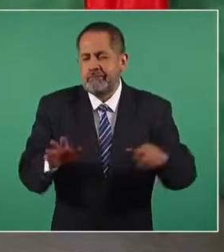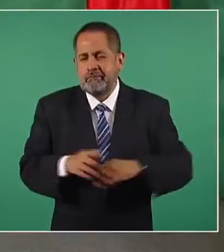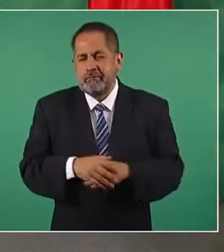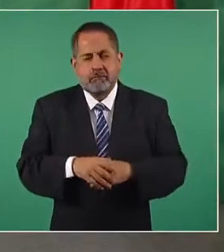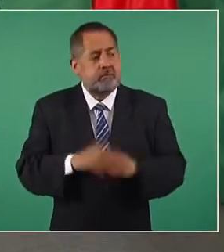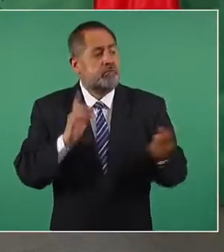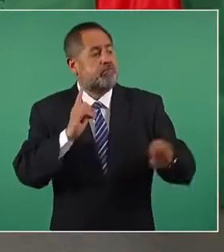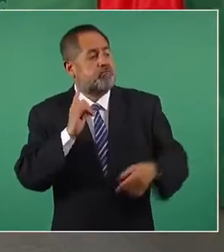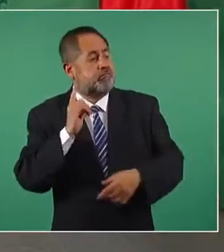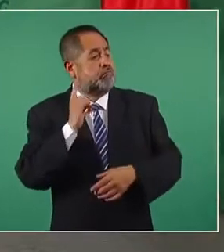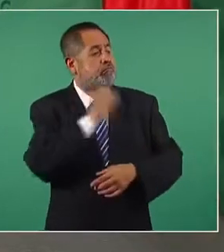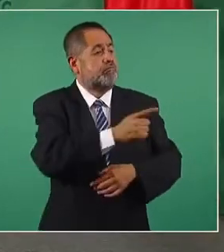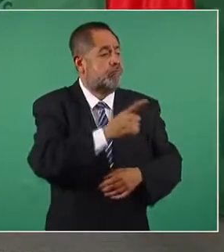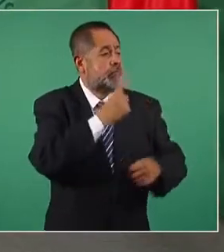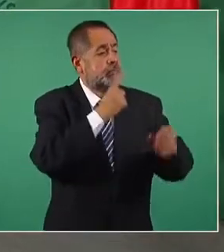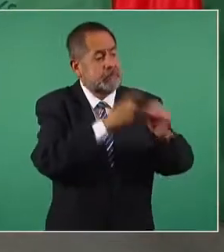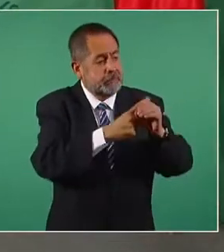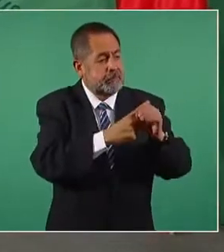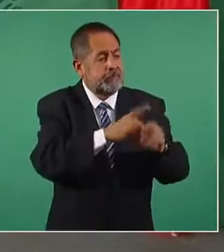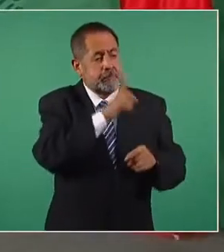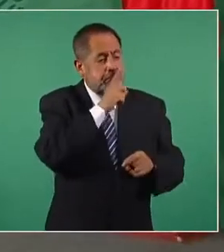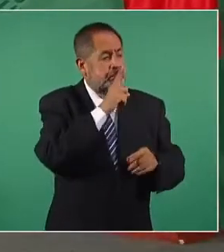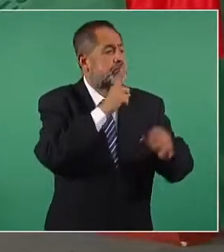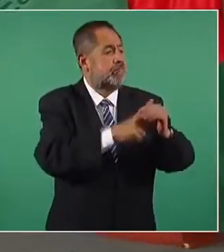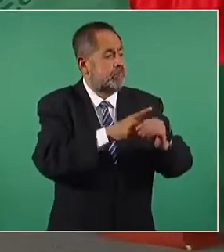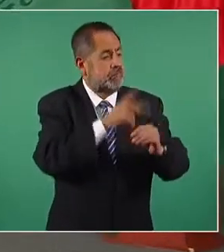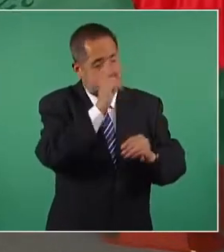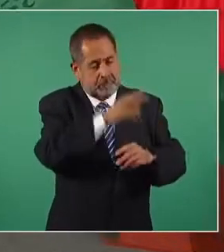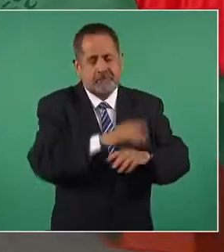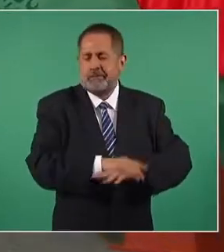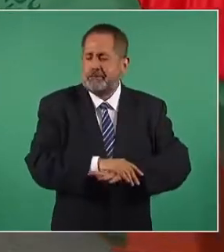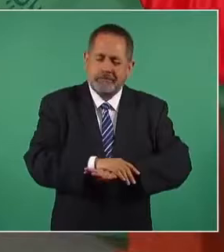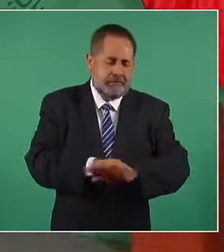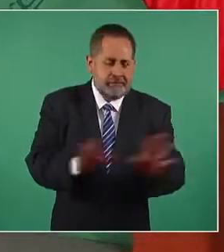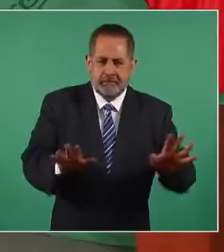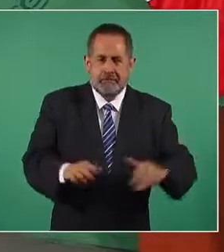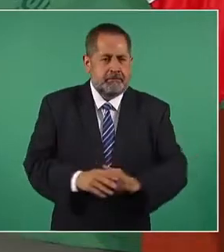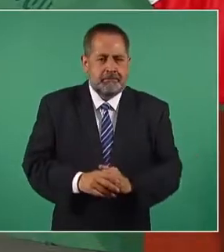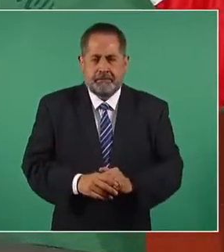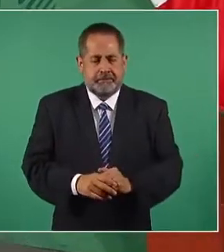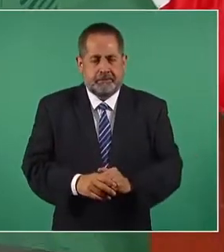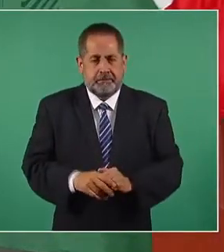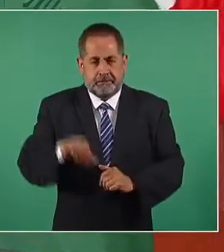ni censurando a ningún medio. En México hay